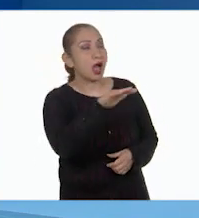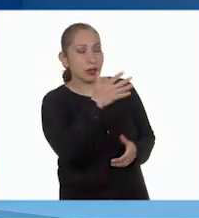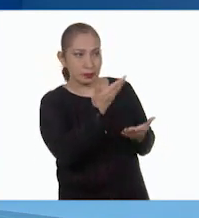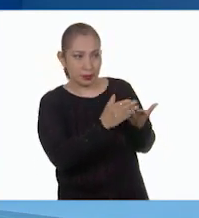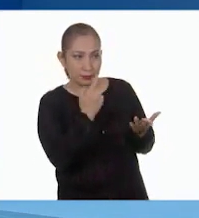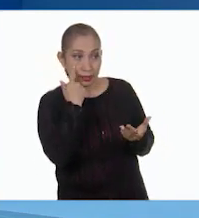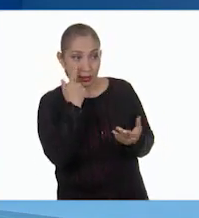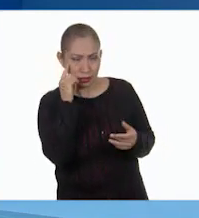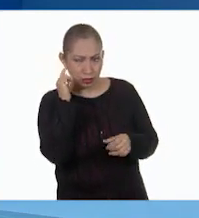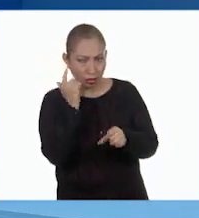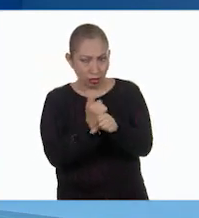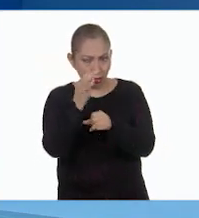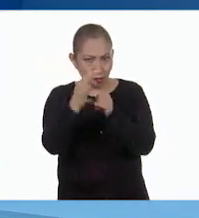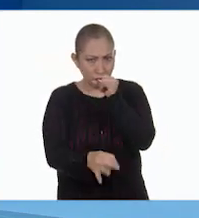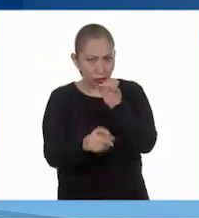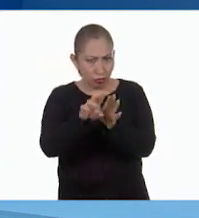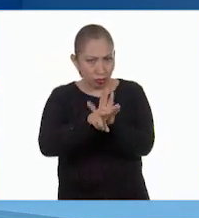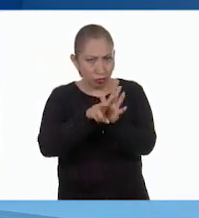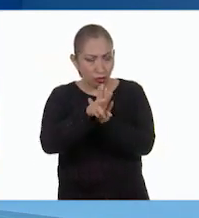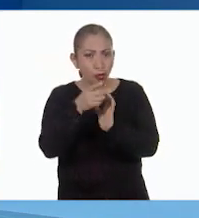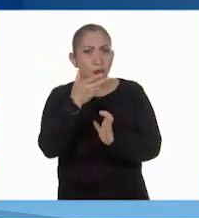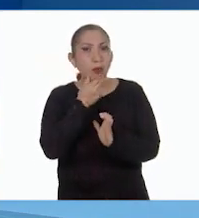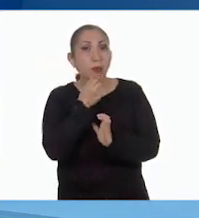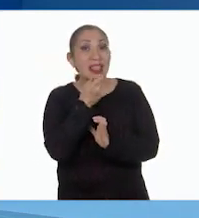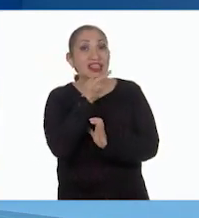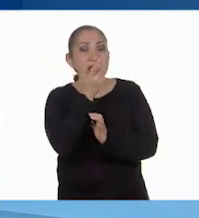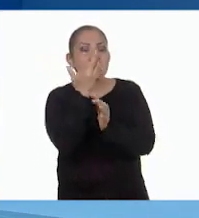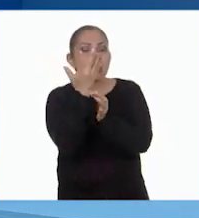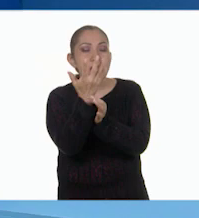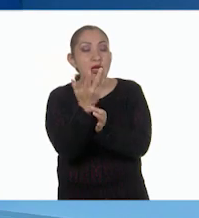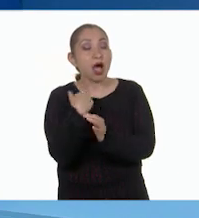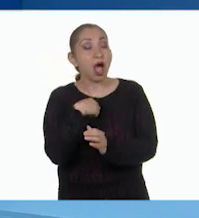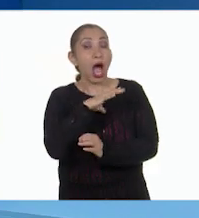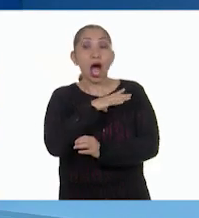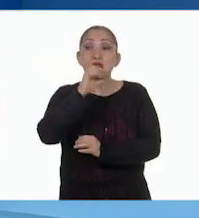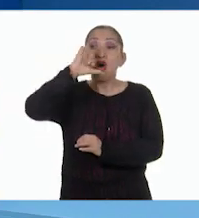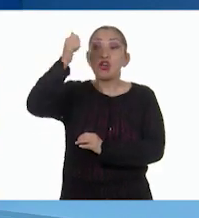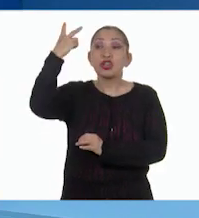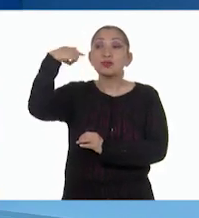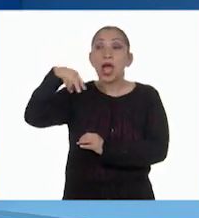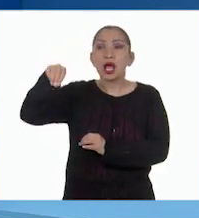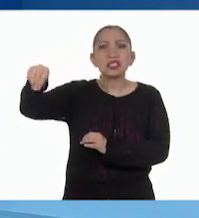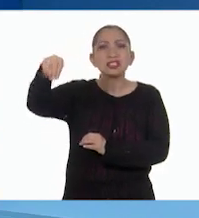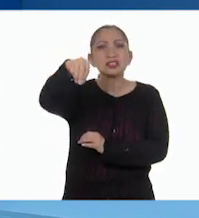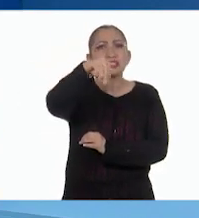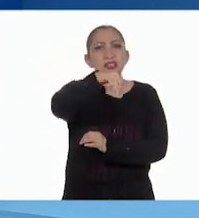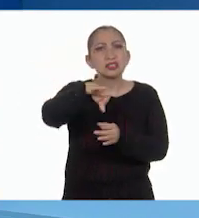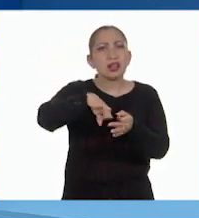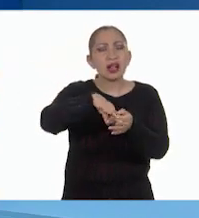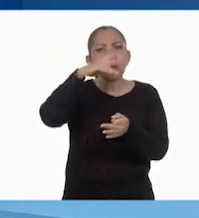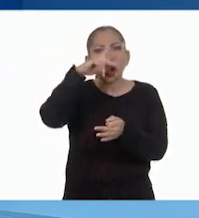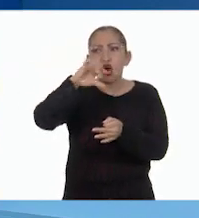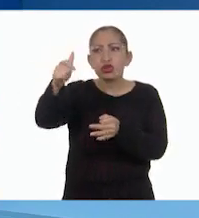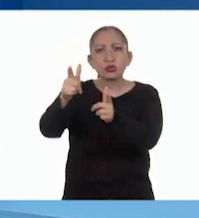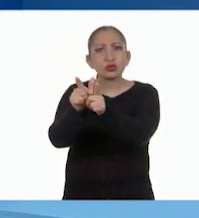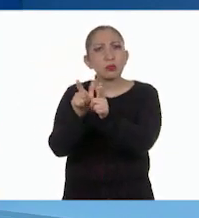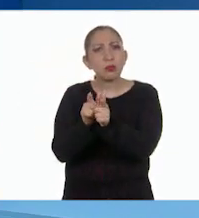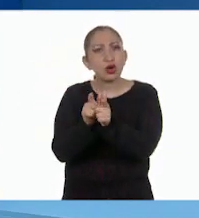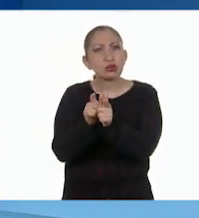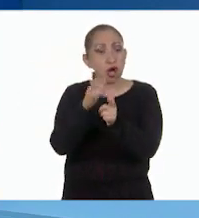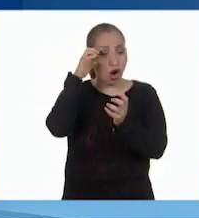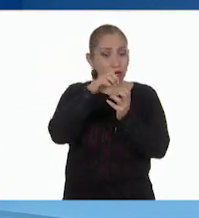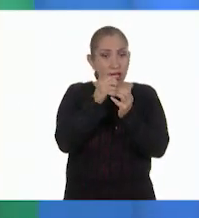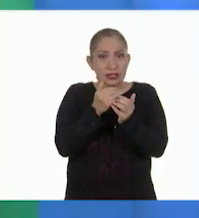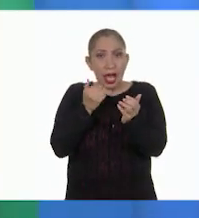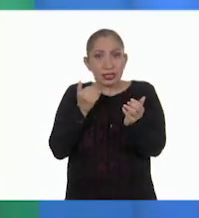Carlos, ¿notaste que en el último video el especialista dijo que se hicieron otros viajes de exploración a las costas de México antes de la de Hernán